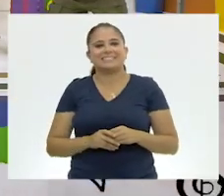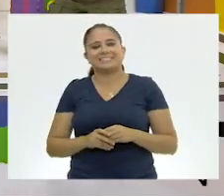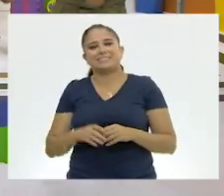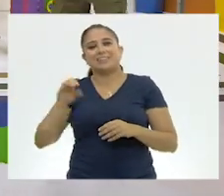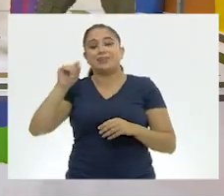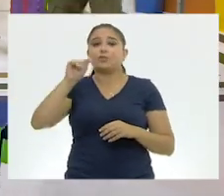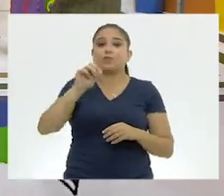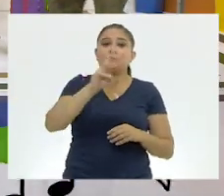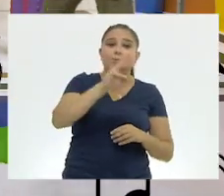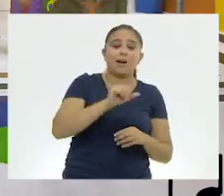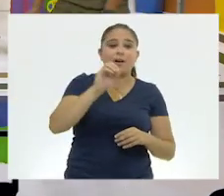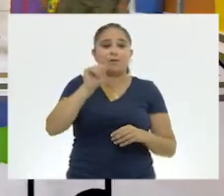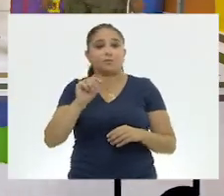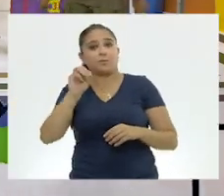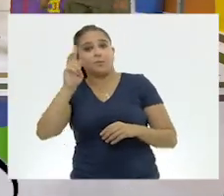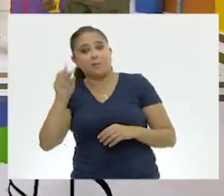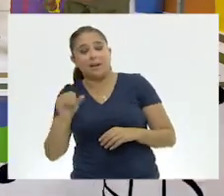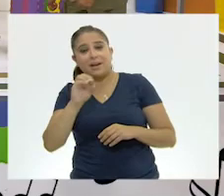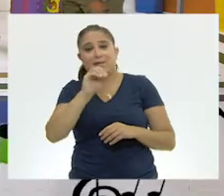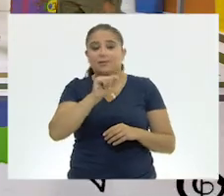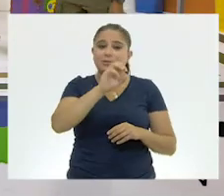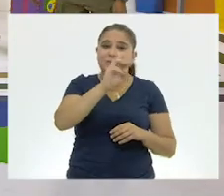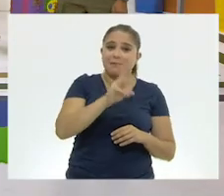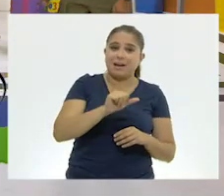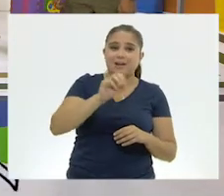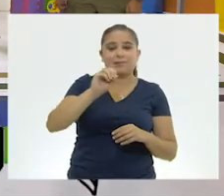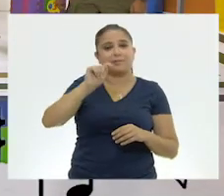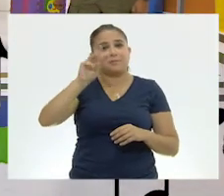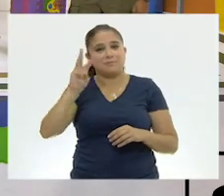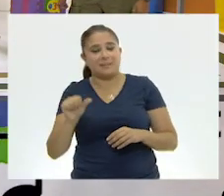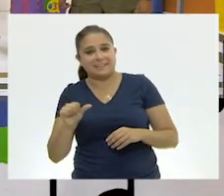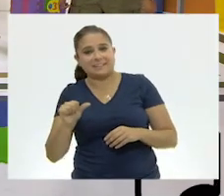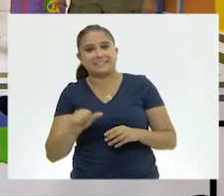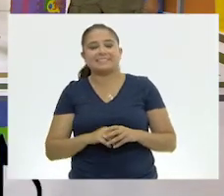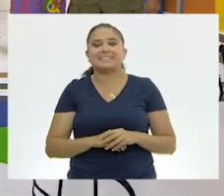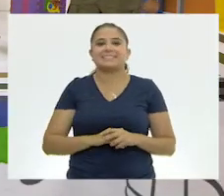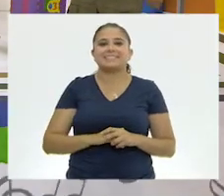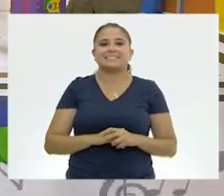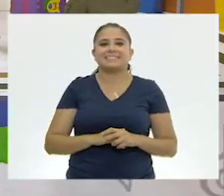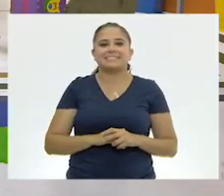a Totowa. A Totowa, a Totowa, a Totowa.